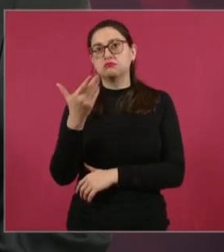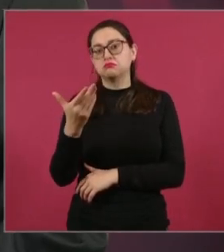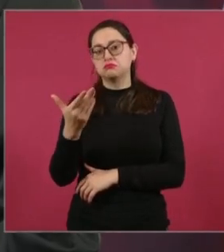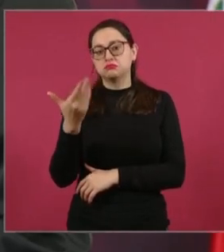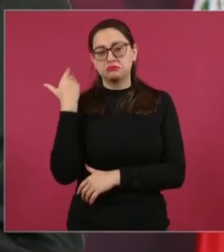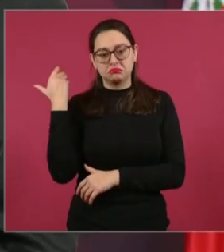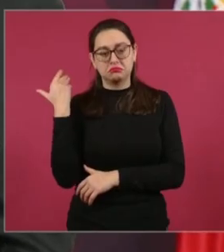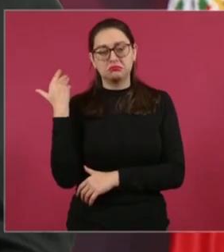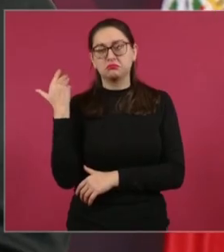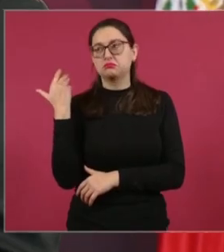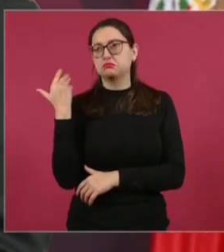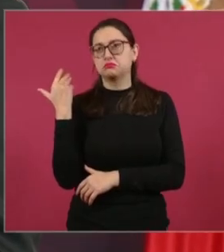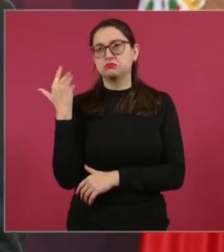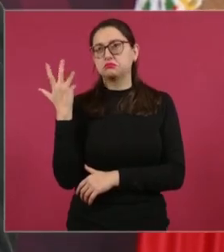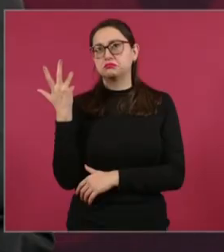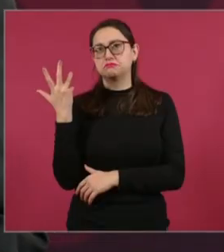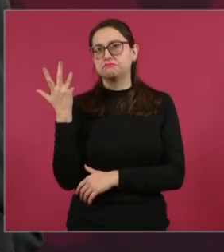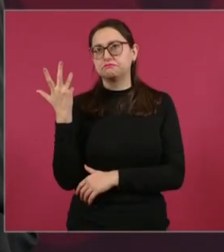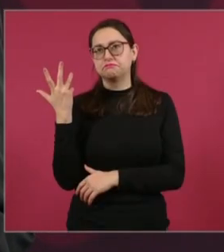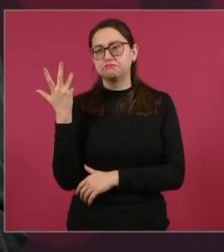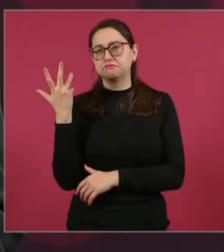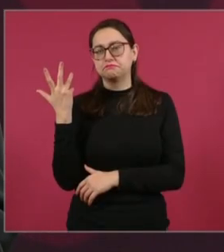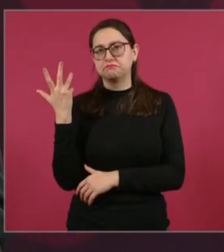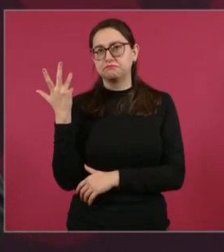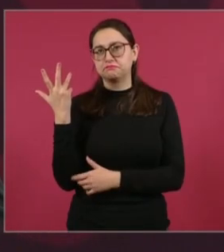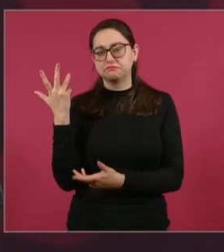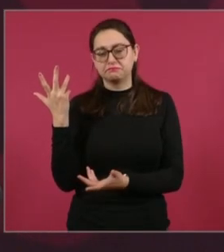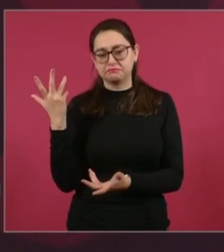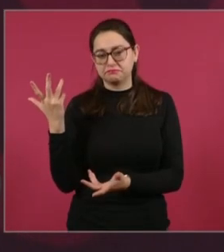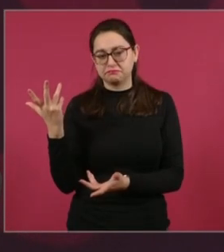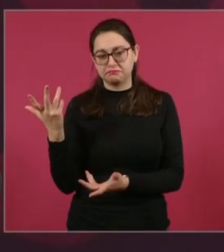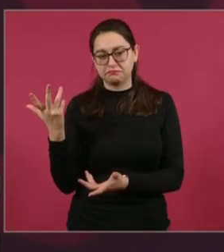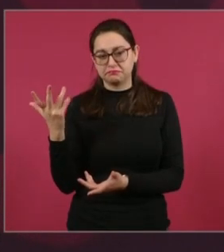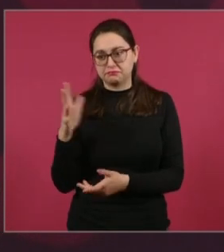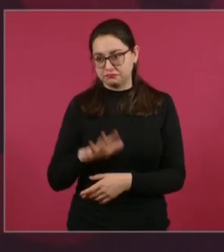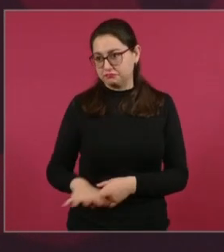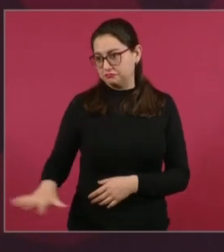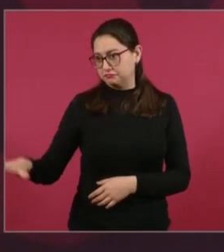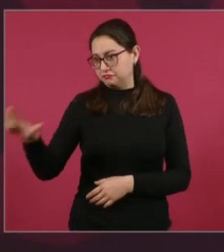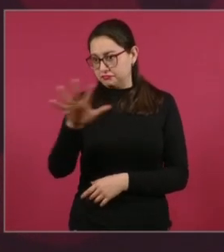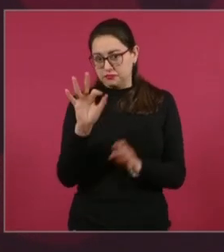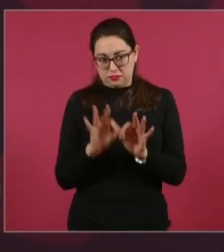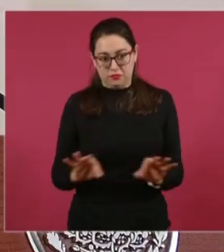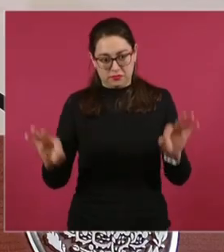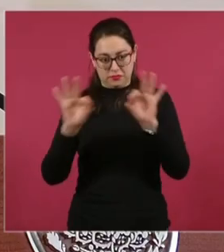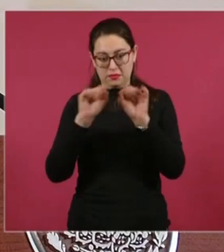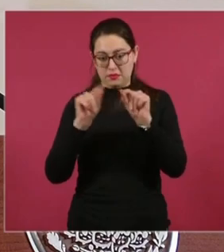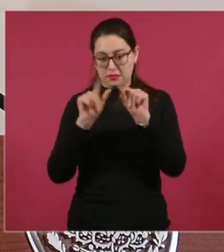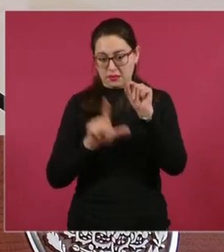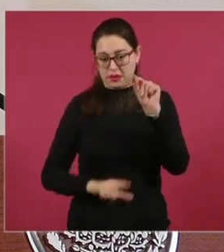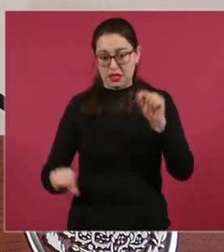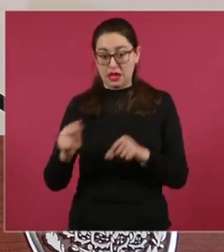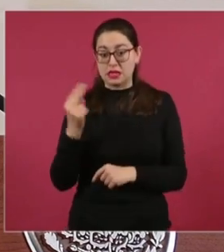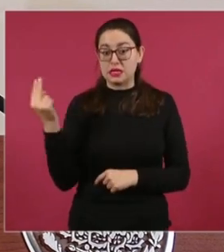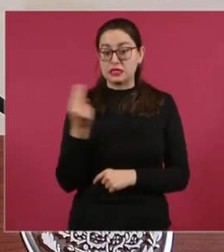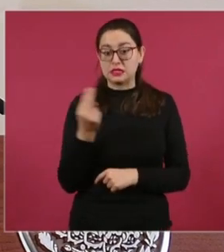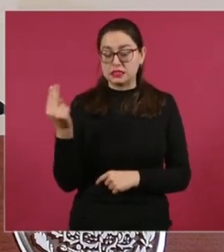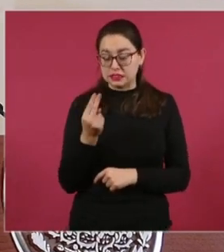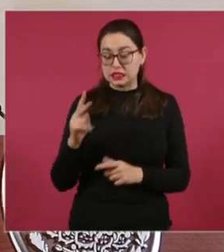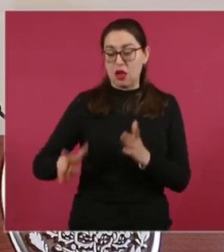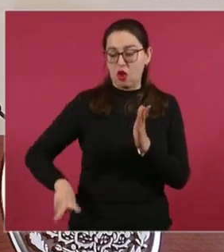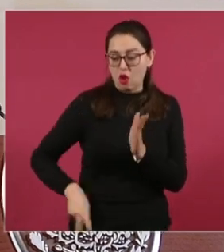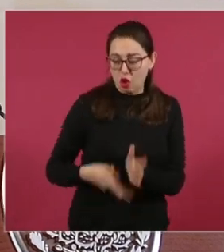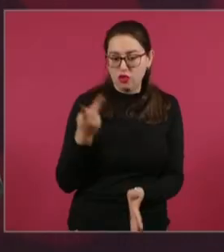de moralizar al país, la renovación